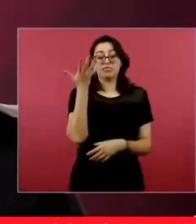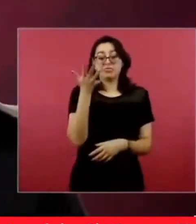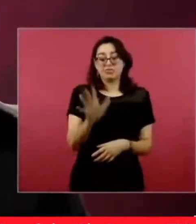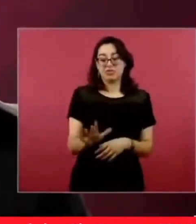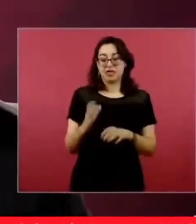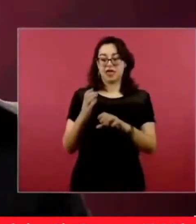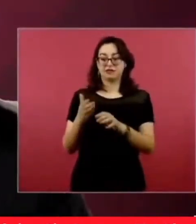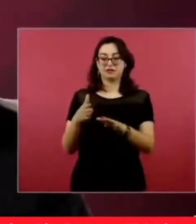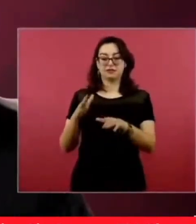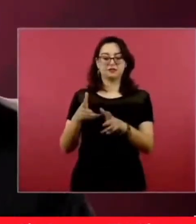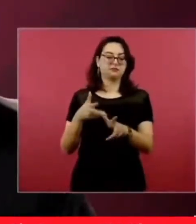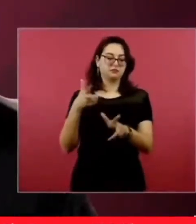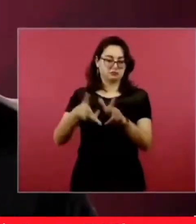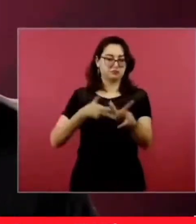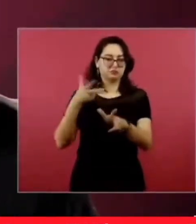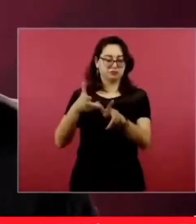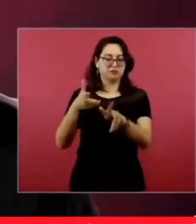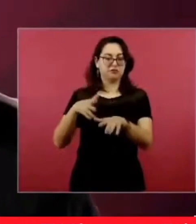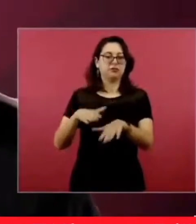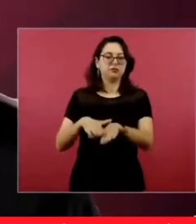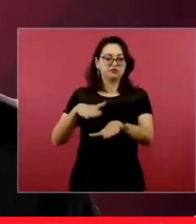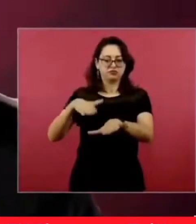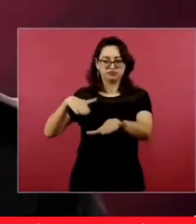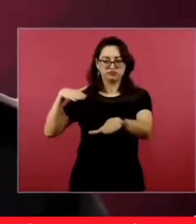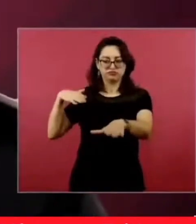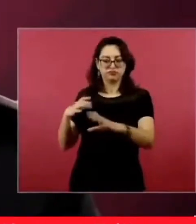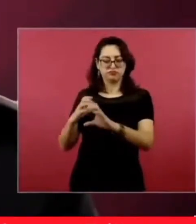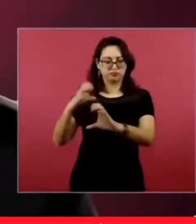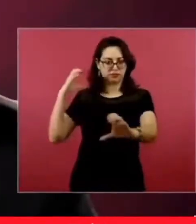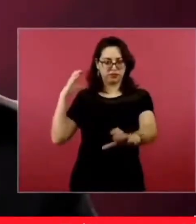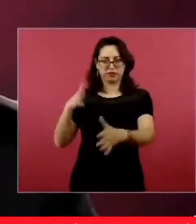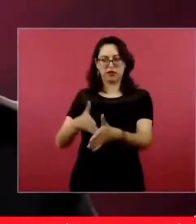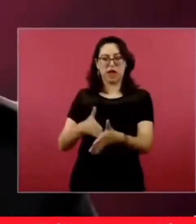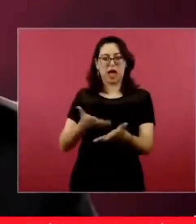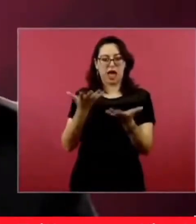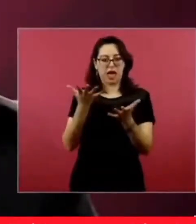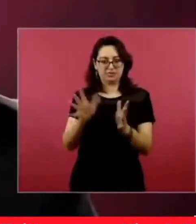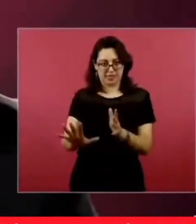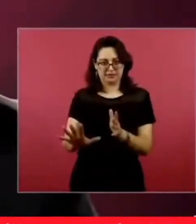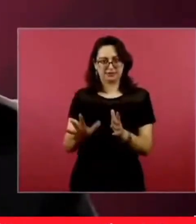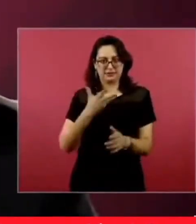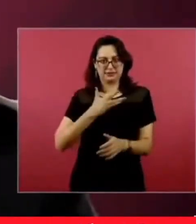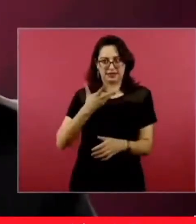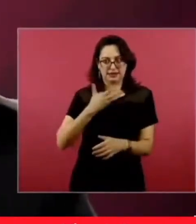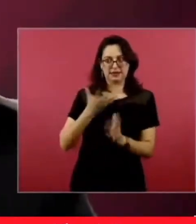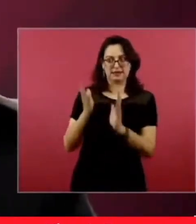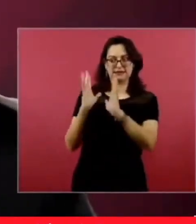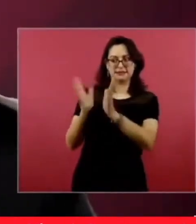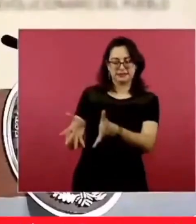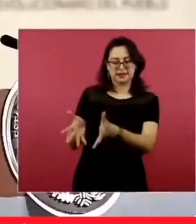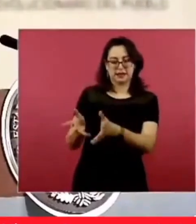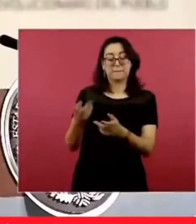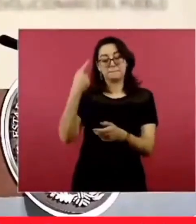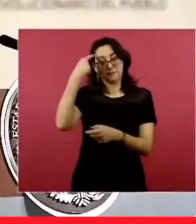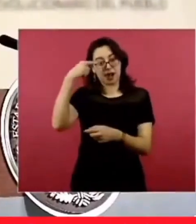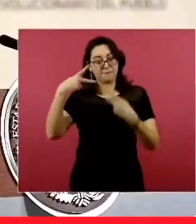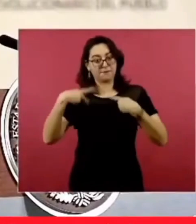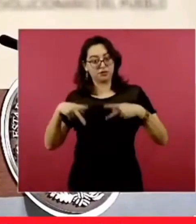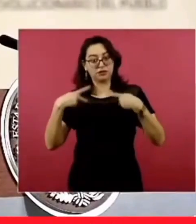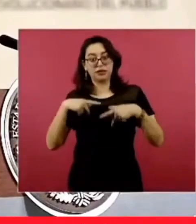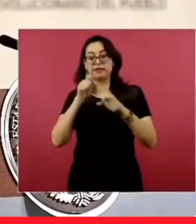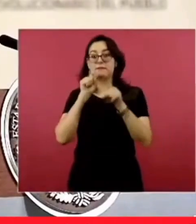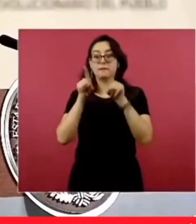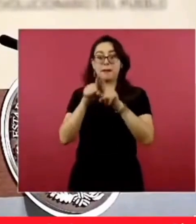de pasajeros que estarán con un itinerario establecido y con espacio para equipaje. El itinerario establecido es bien